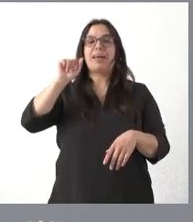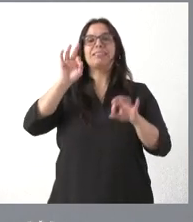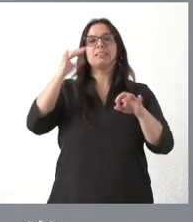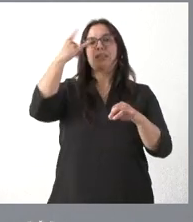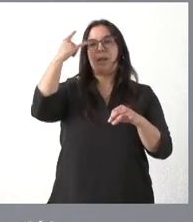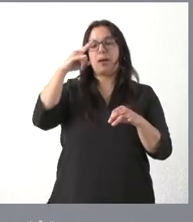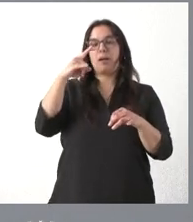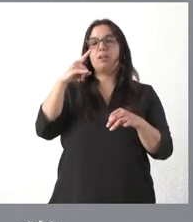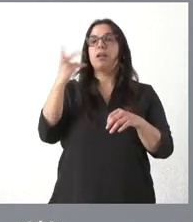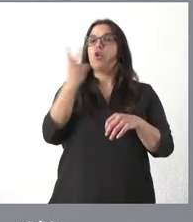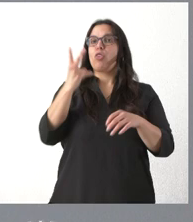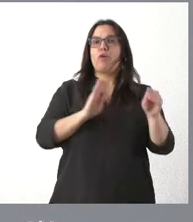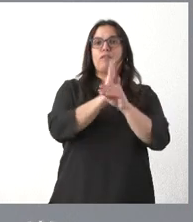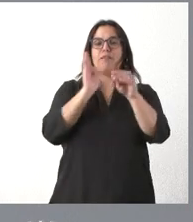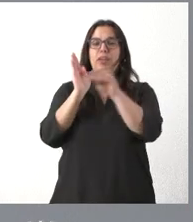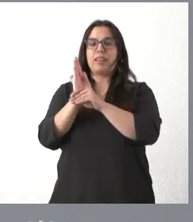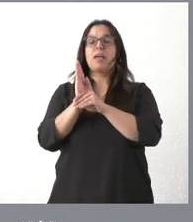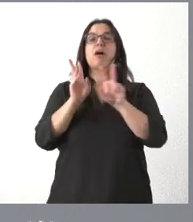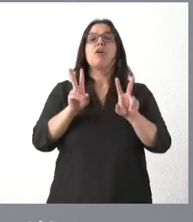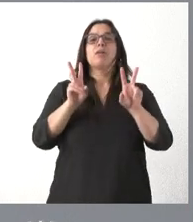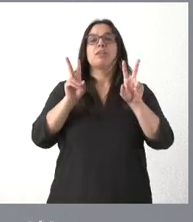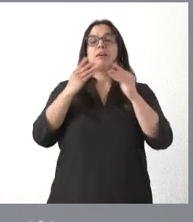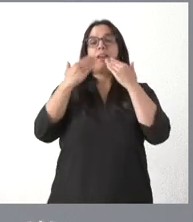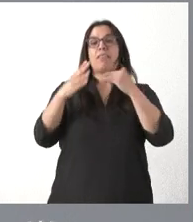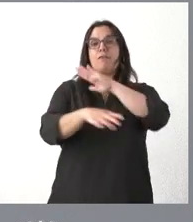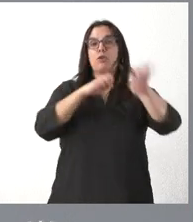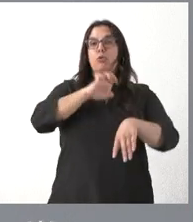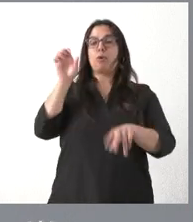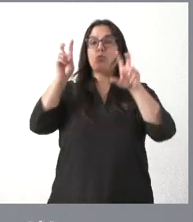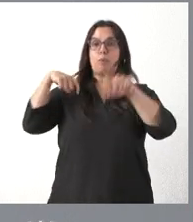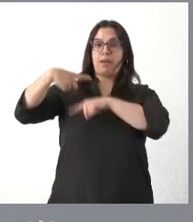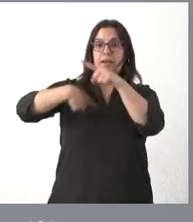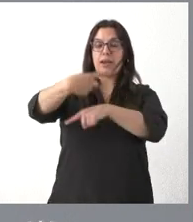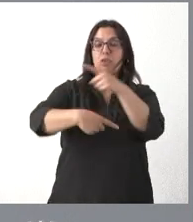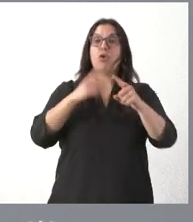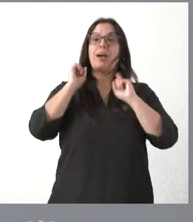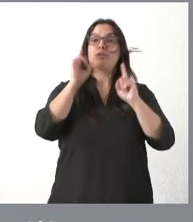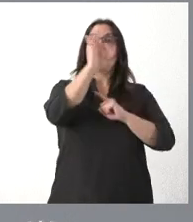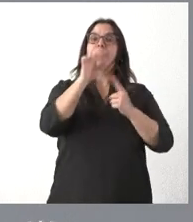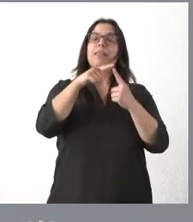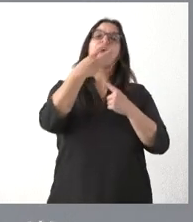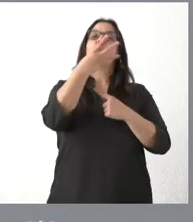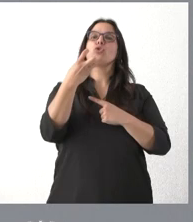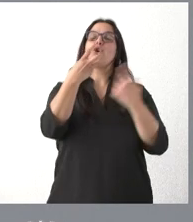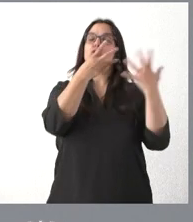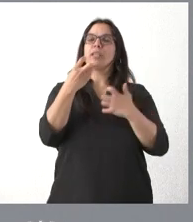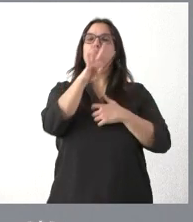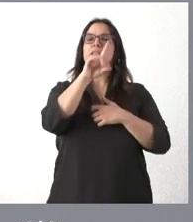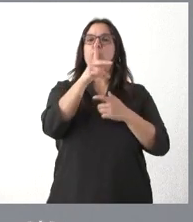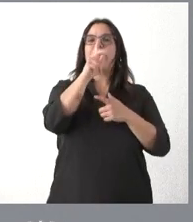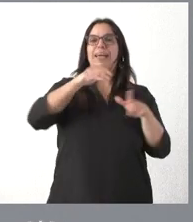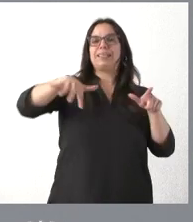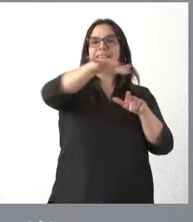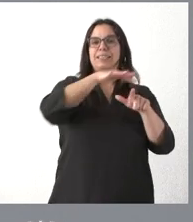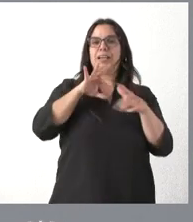cofinanciadas con fondos europeos de la nueva generación en el caso de Soto de Serrato en Palencia 841 hectáreas que